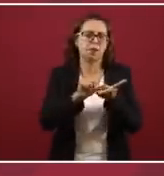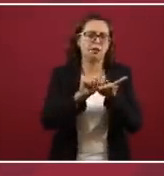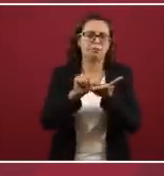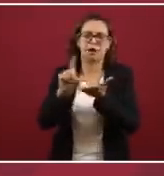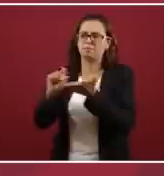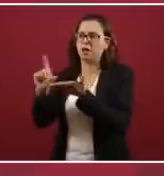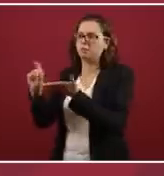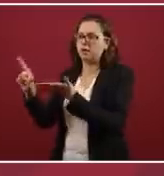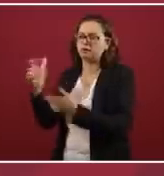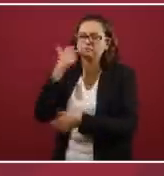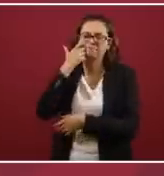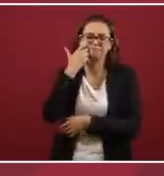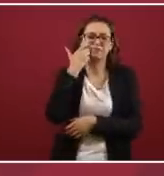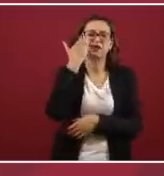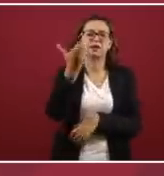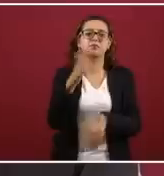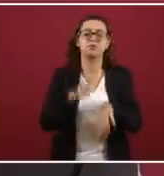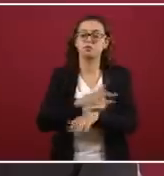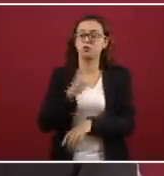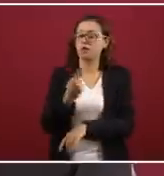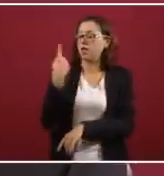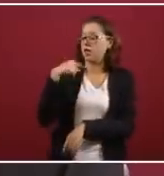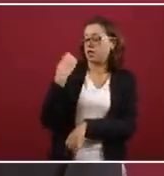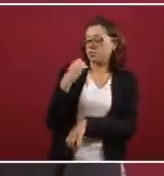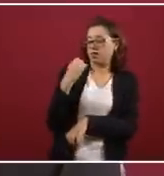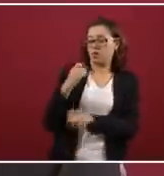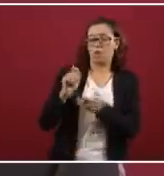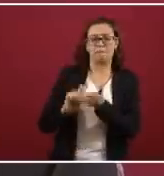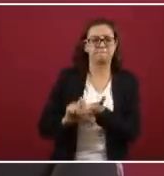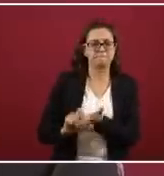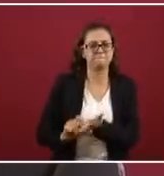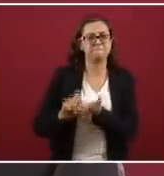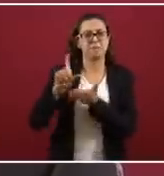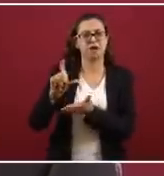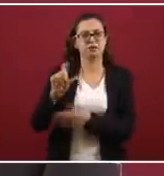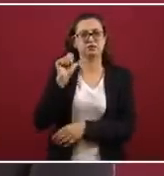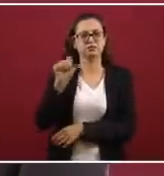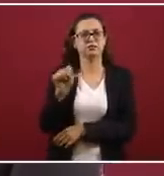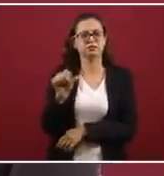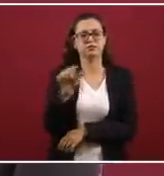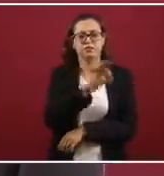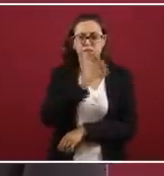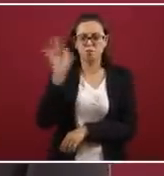porque aún con el aumento que hubo este año del 16%,